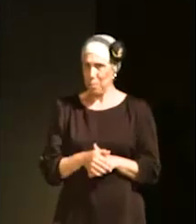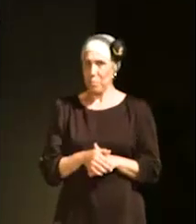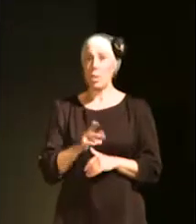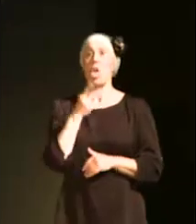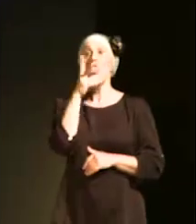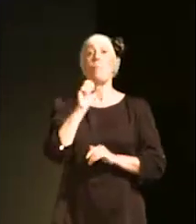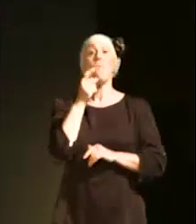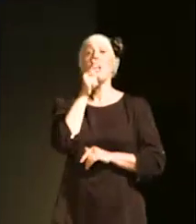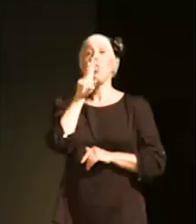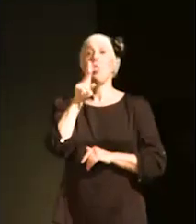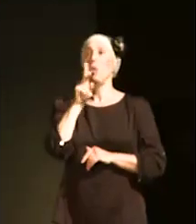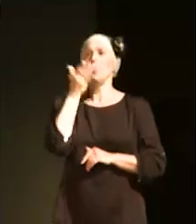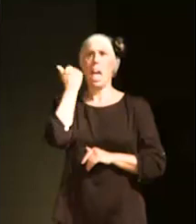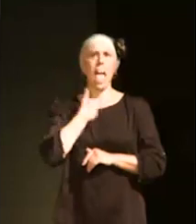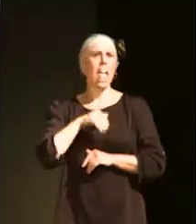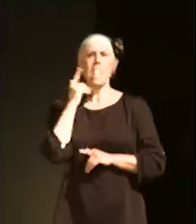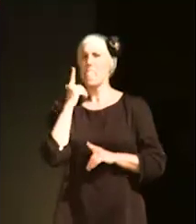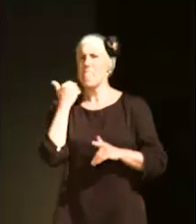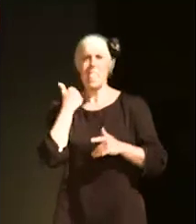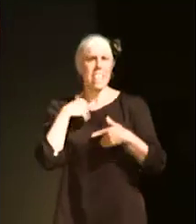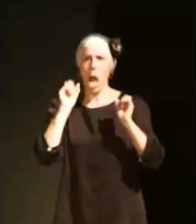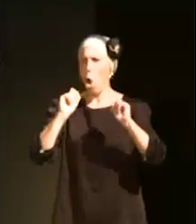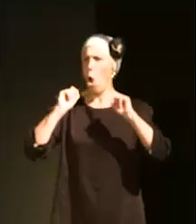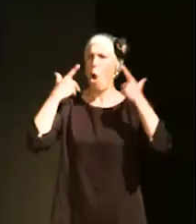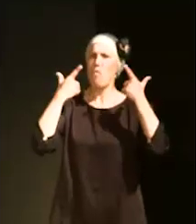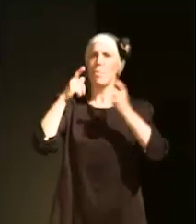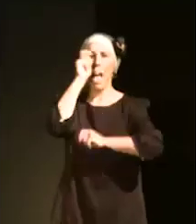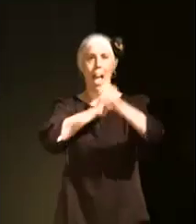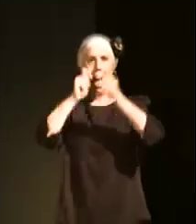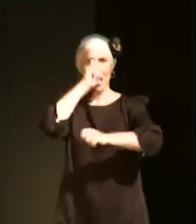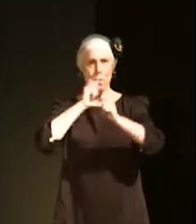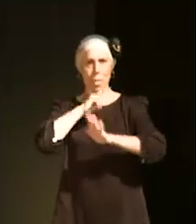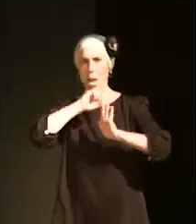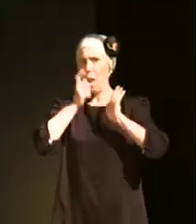2012 ya nos habíamos constituido como una asociación legal